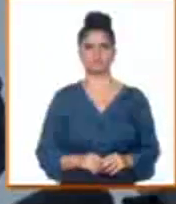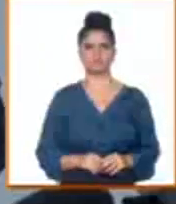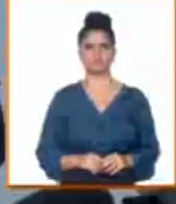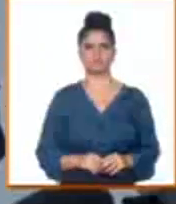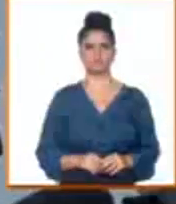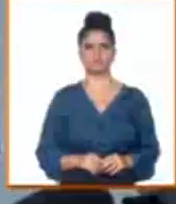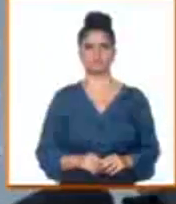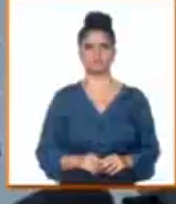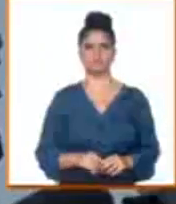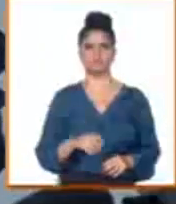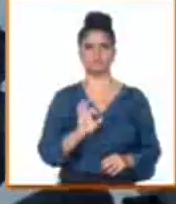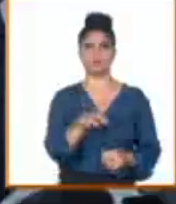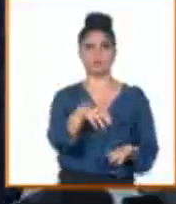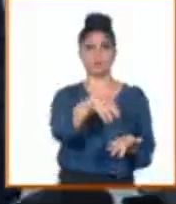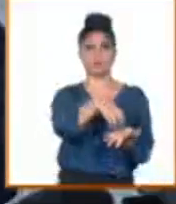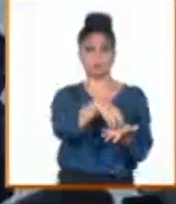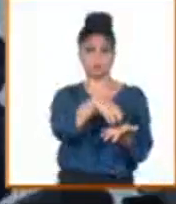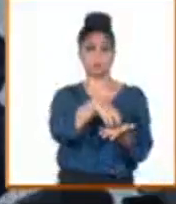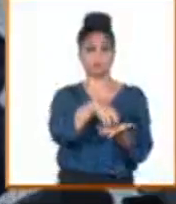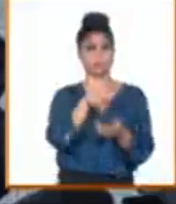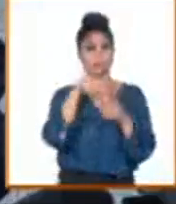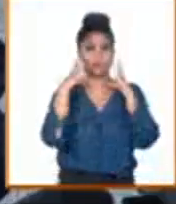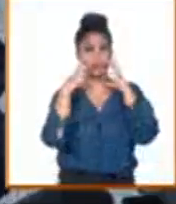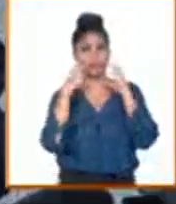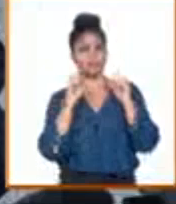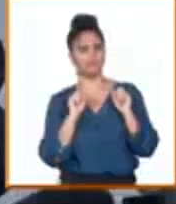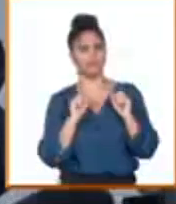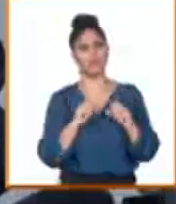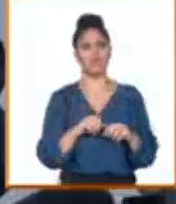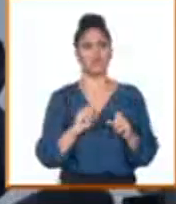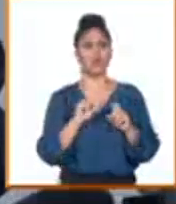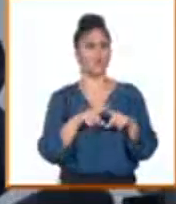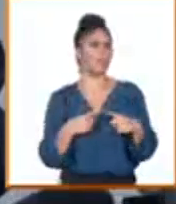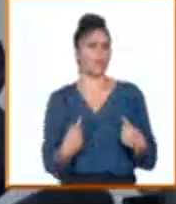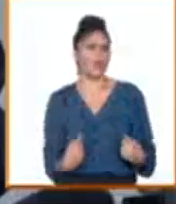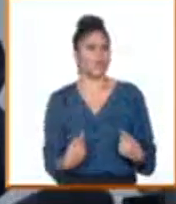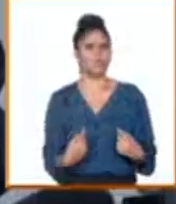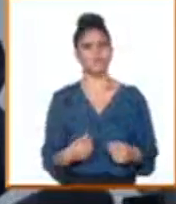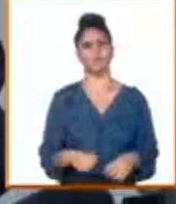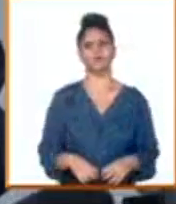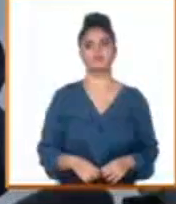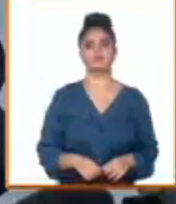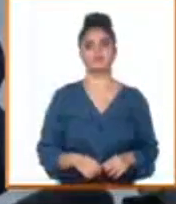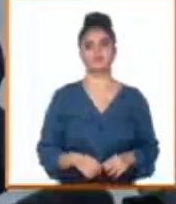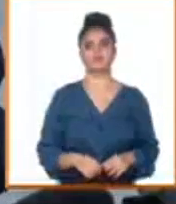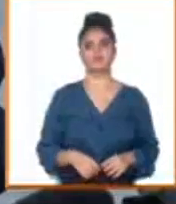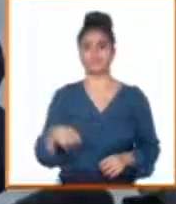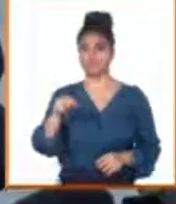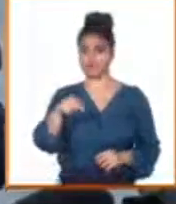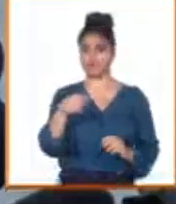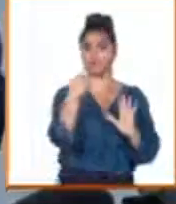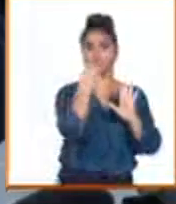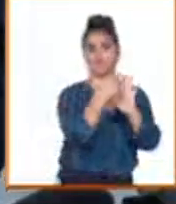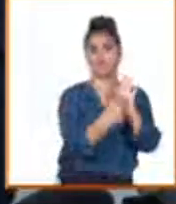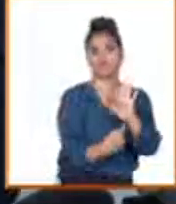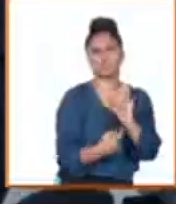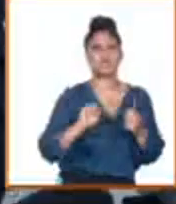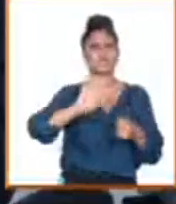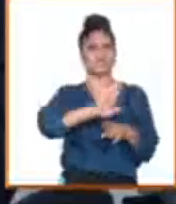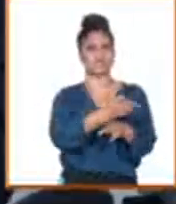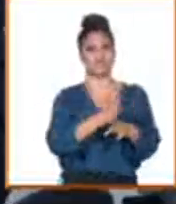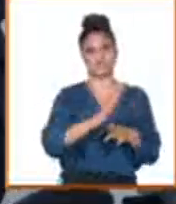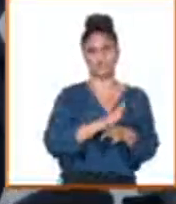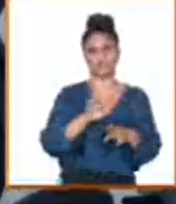organizacional y al mediático. Eso hay que entenderlo. Porque aquí ya las cosas son diferentes y la